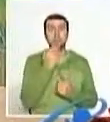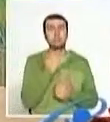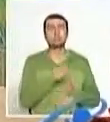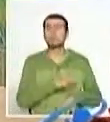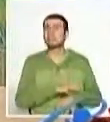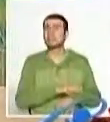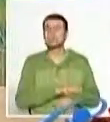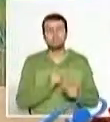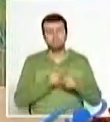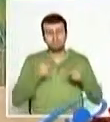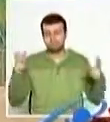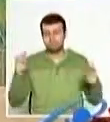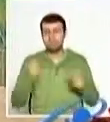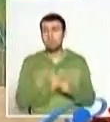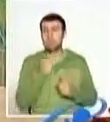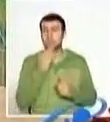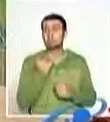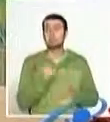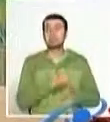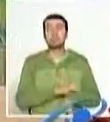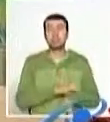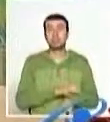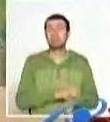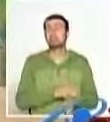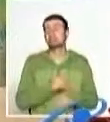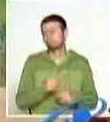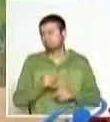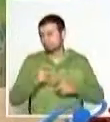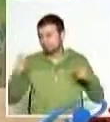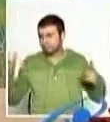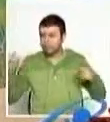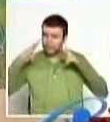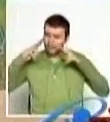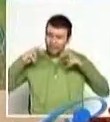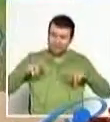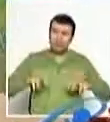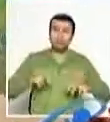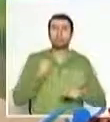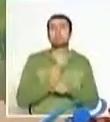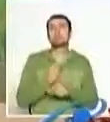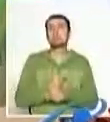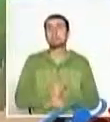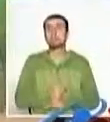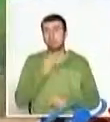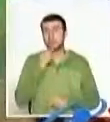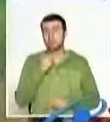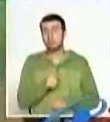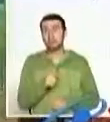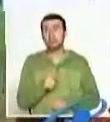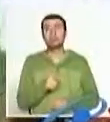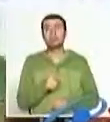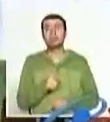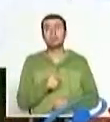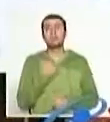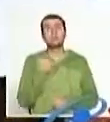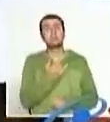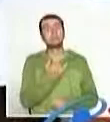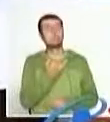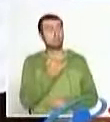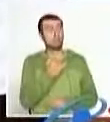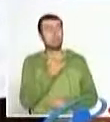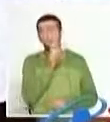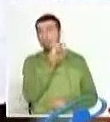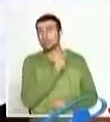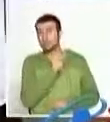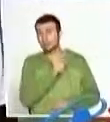grande, la medicina es muy amplia. El doctor Luis Edilberto Blandón, él es médico